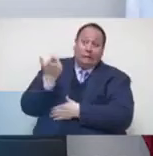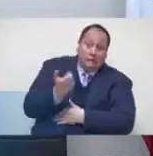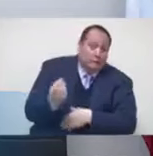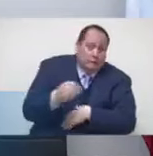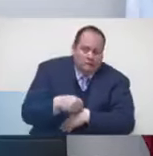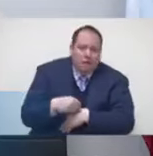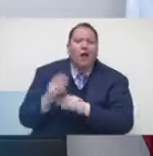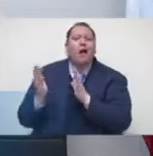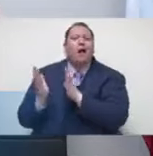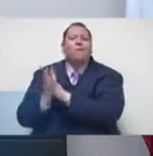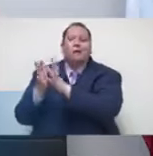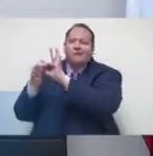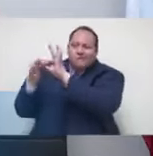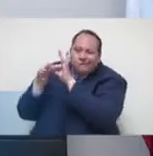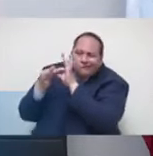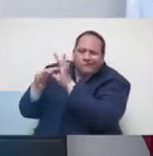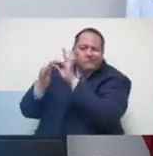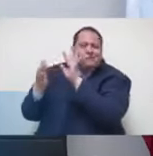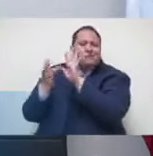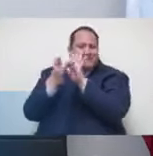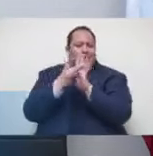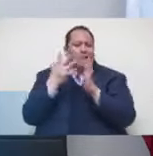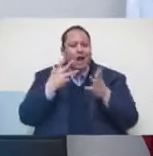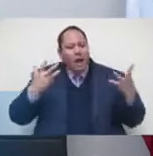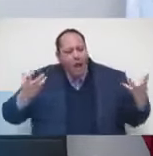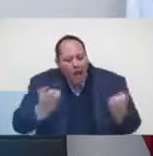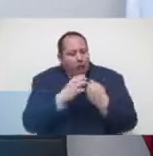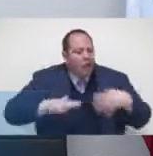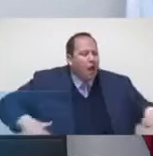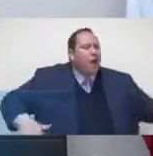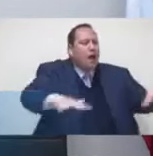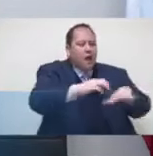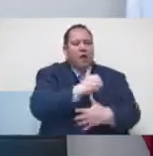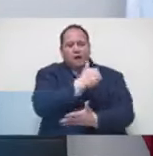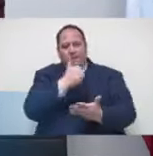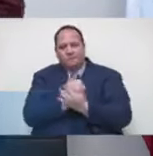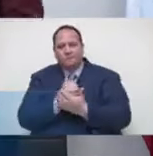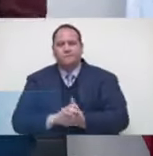La participación de esos aliados comerciales es para el rescate de la ciudad.